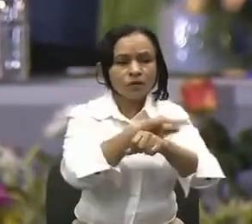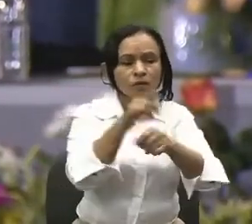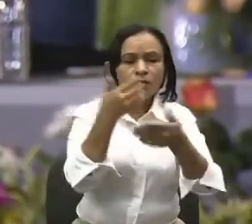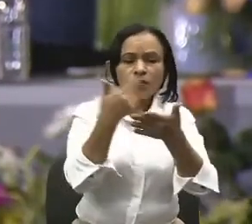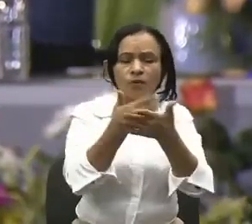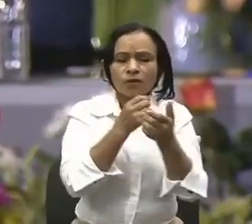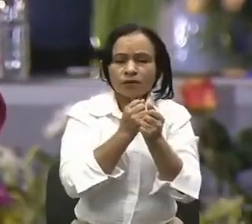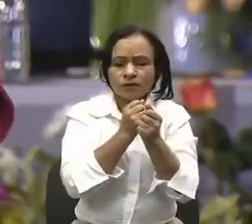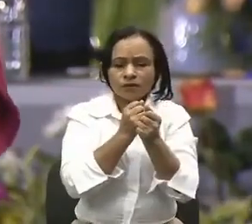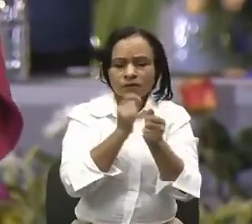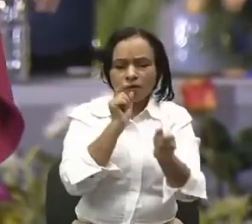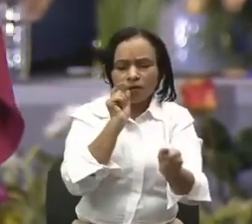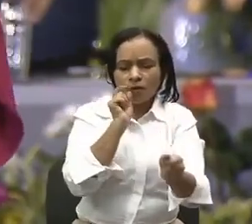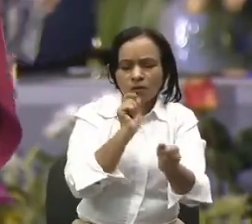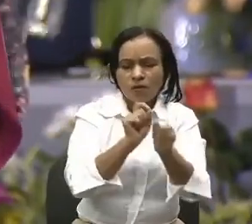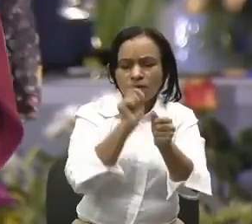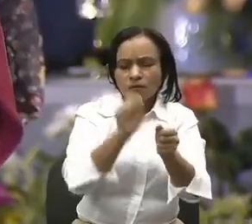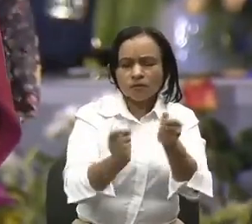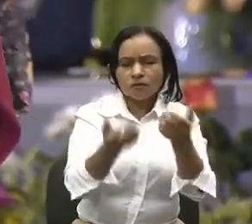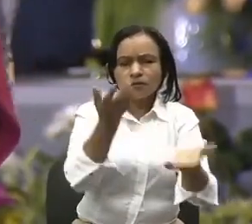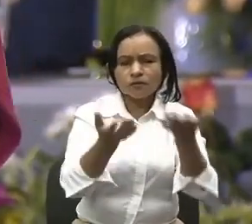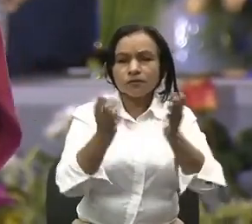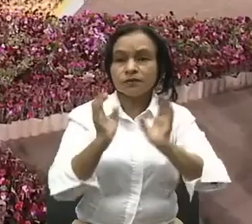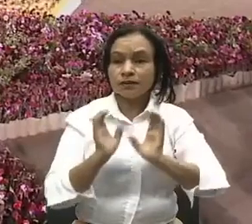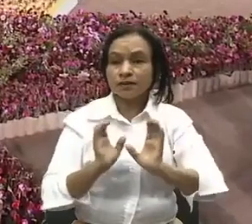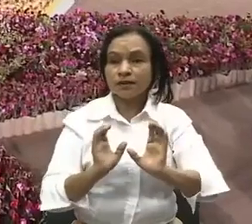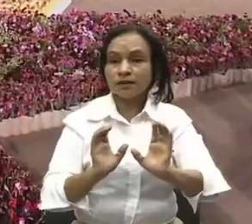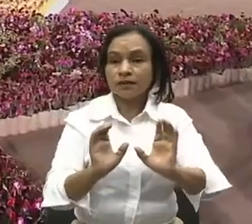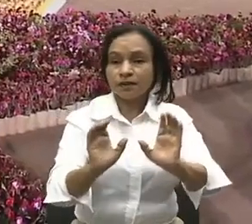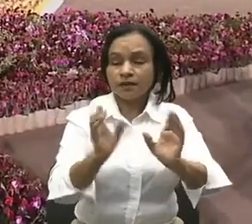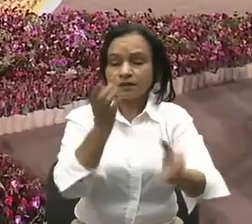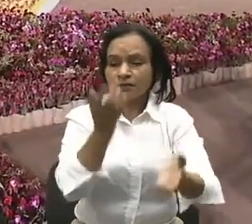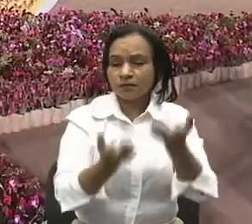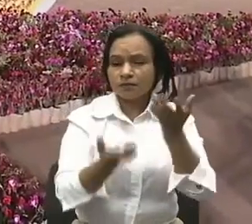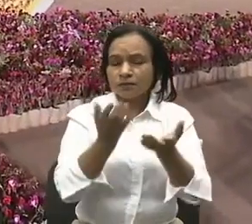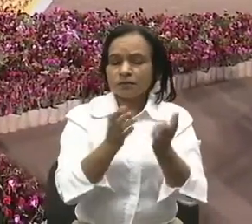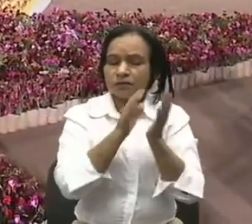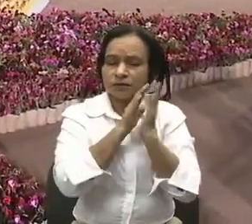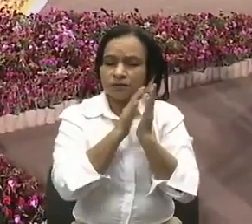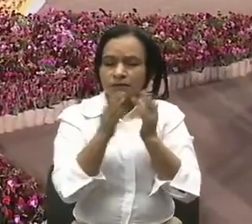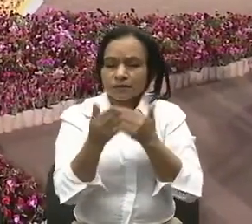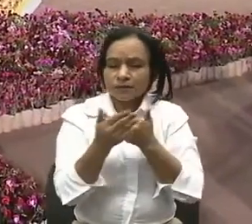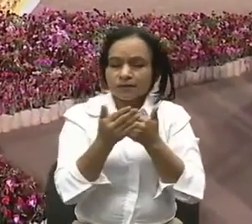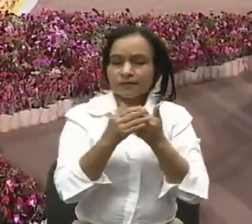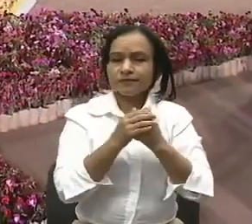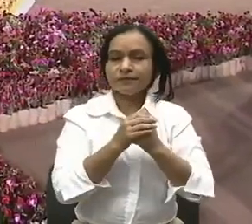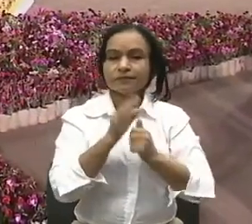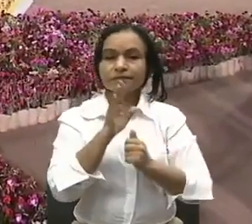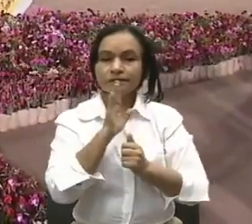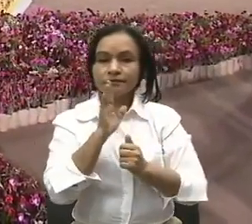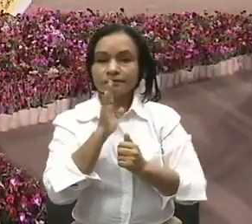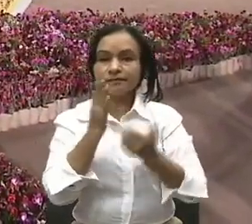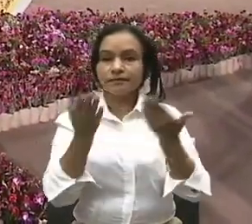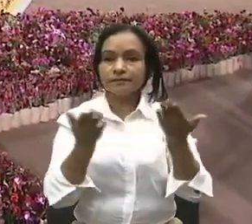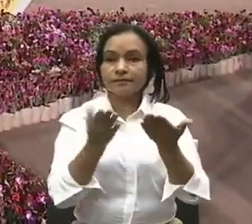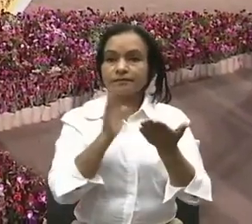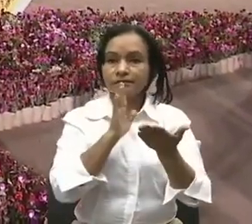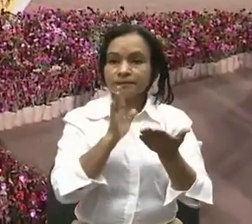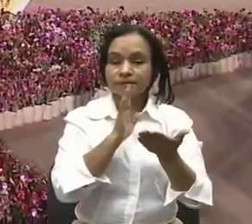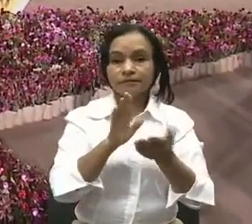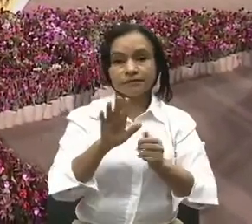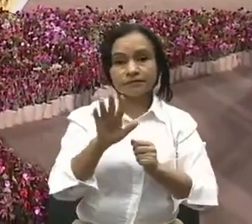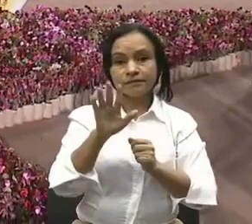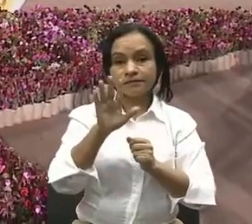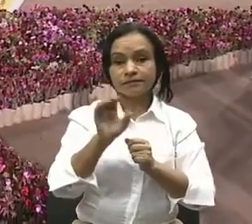alrededor de las hogueras que hacen por las calles. Y Darío decía, hablando de las casas de